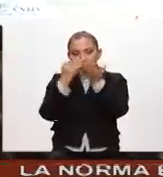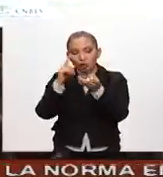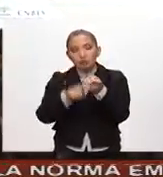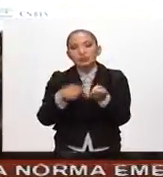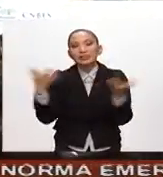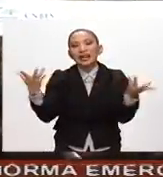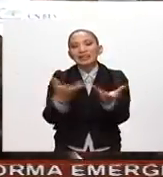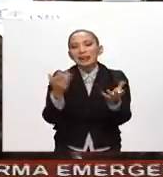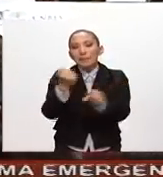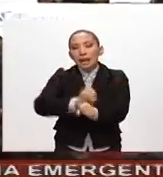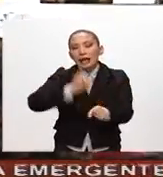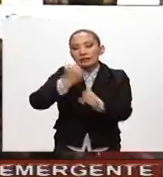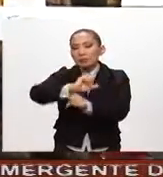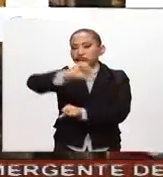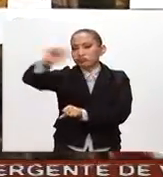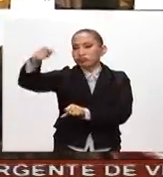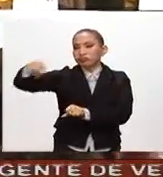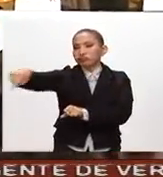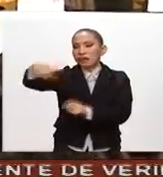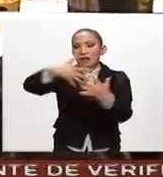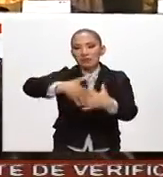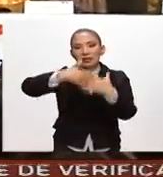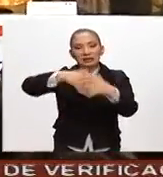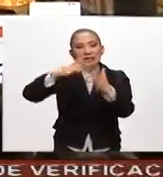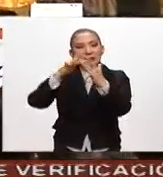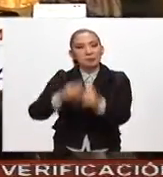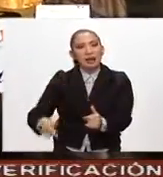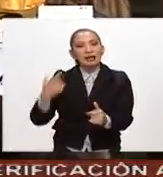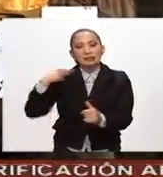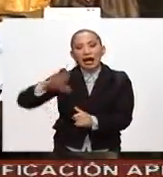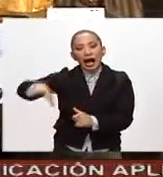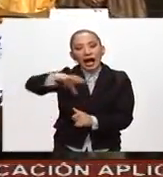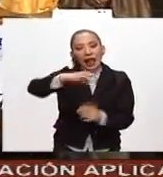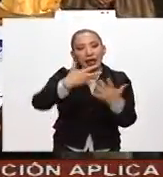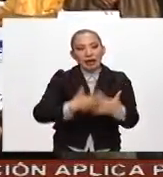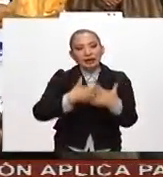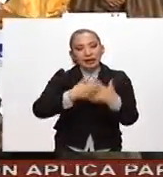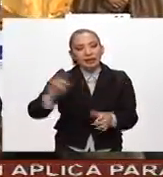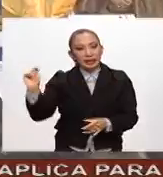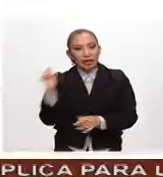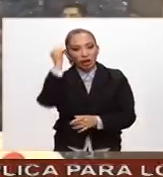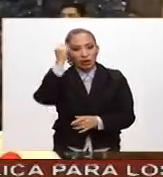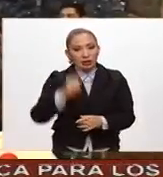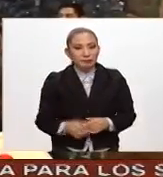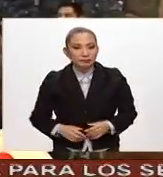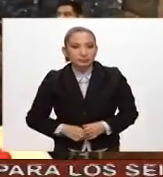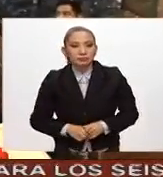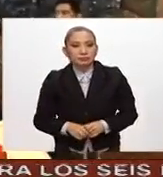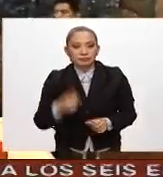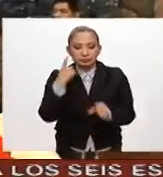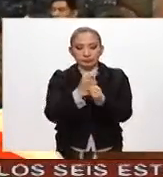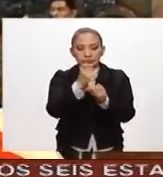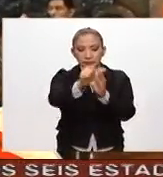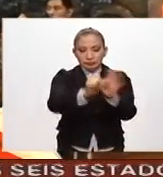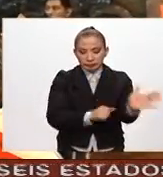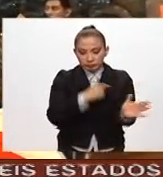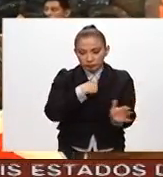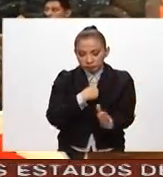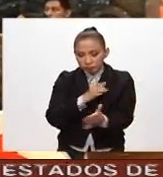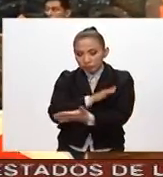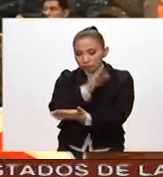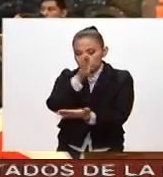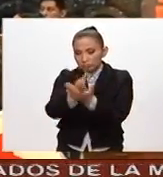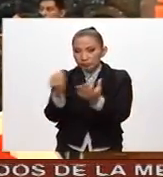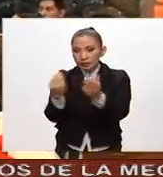y realizarán prácticas profesionales en empresas francesas en los sectores industrial y tecnológico. El primer mes voy a